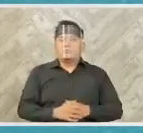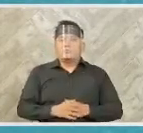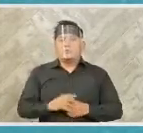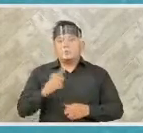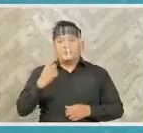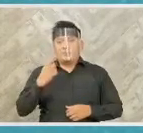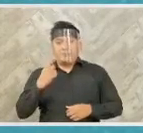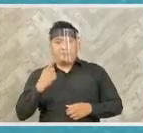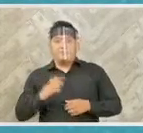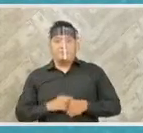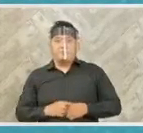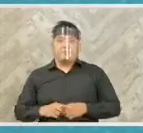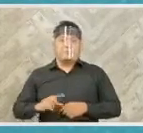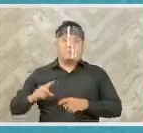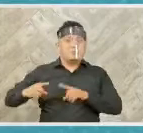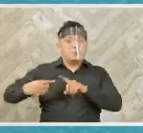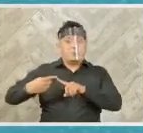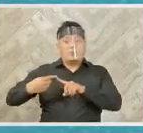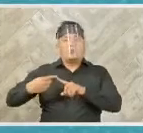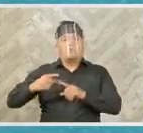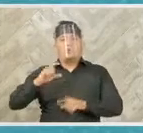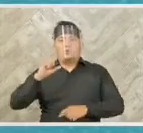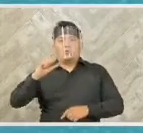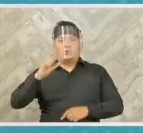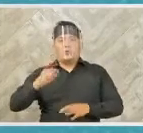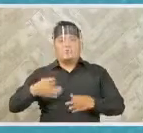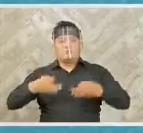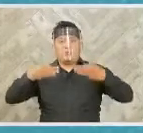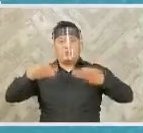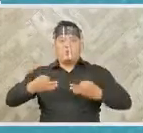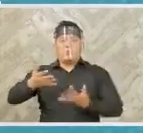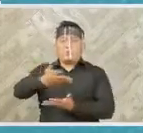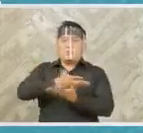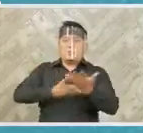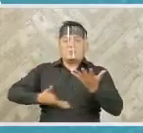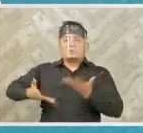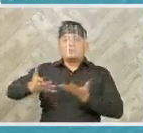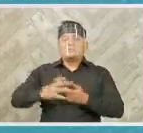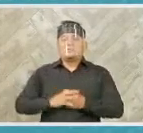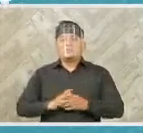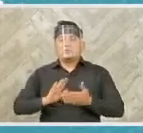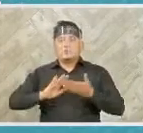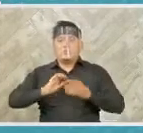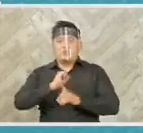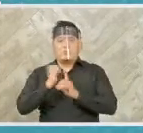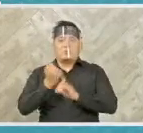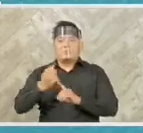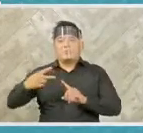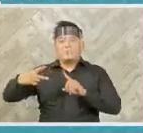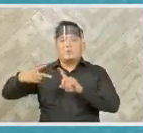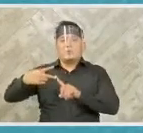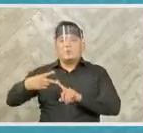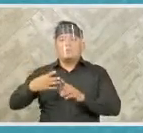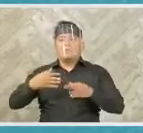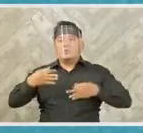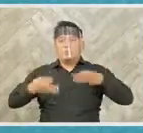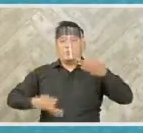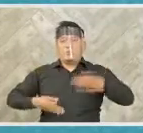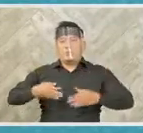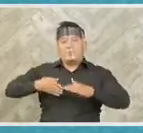son Cúcuta segura y con convivencia social, Cúcuta con oportunidad y acceso a la